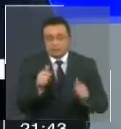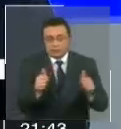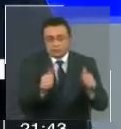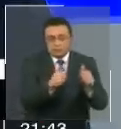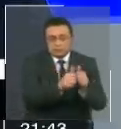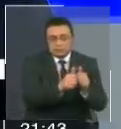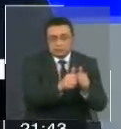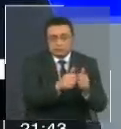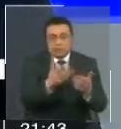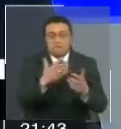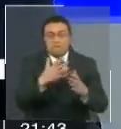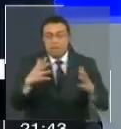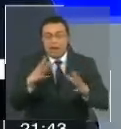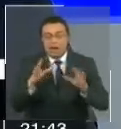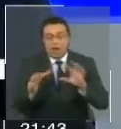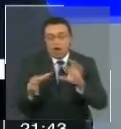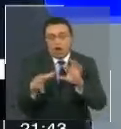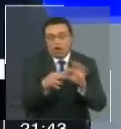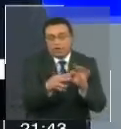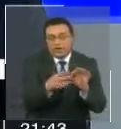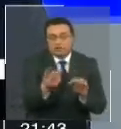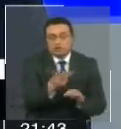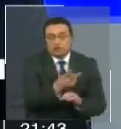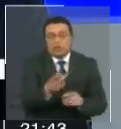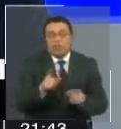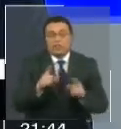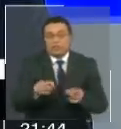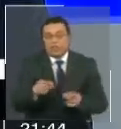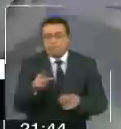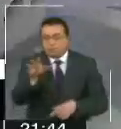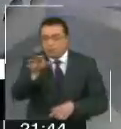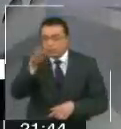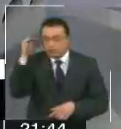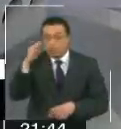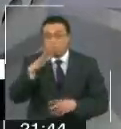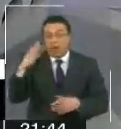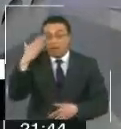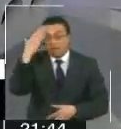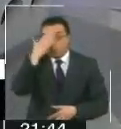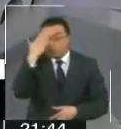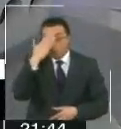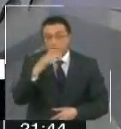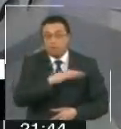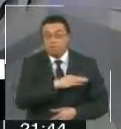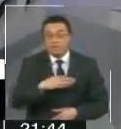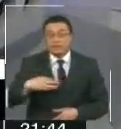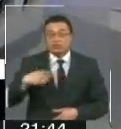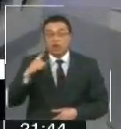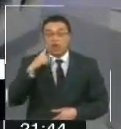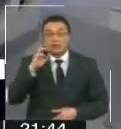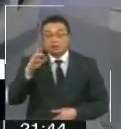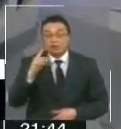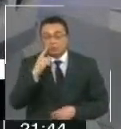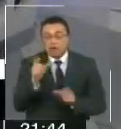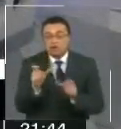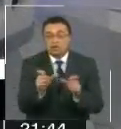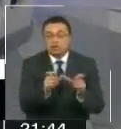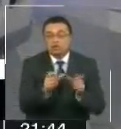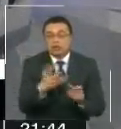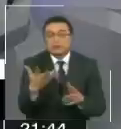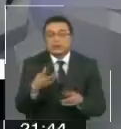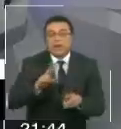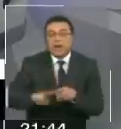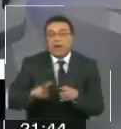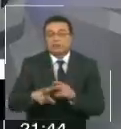de relación, esa mayor coordinación, ¿debe leerse como una mayor preocupación del ministro del Interior de controlar lo que estaban haciendo o